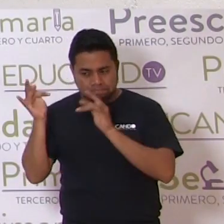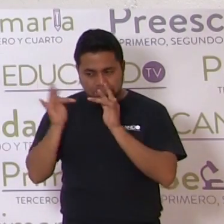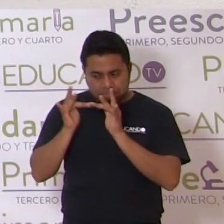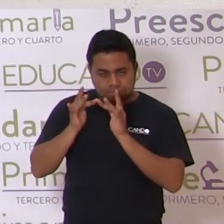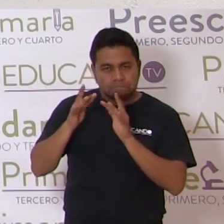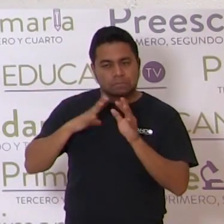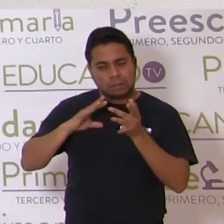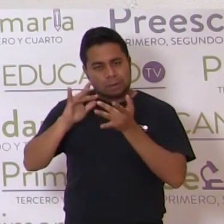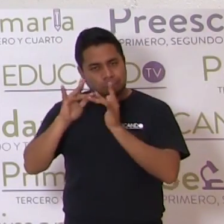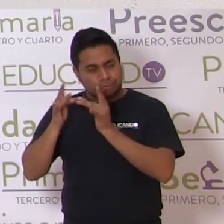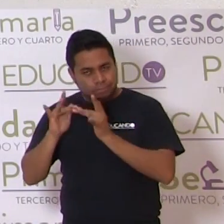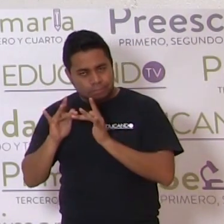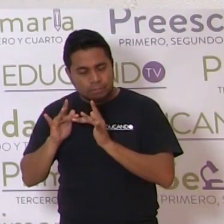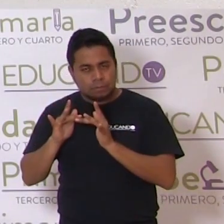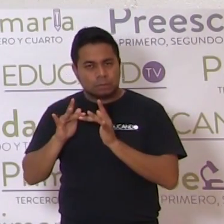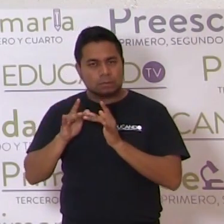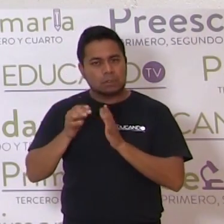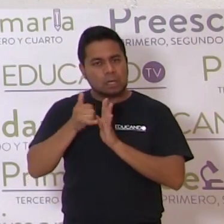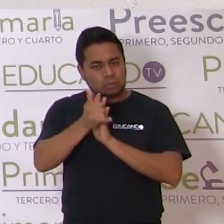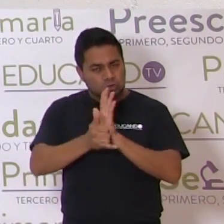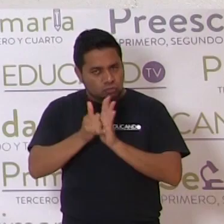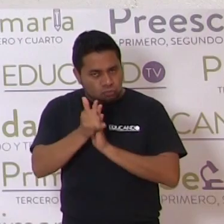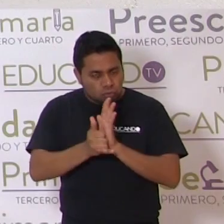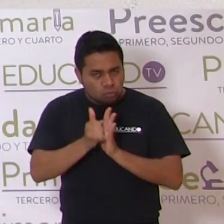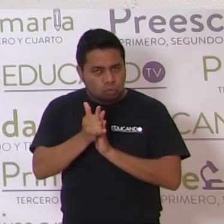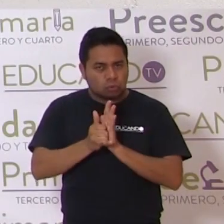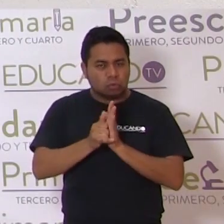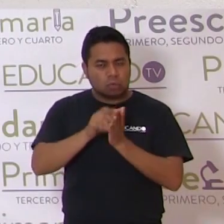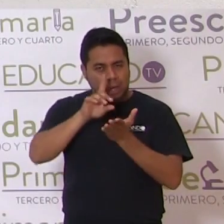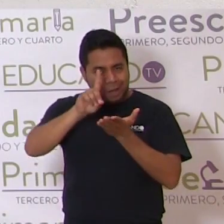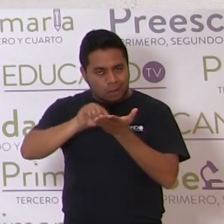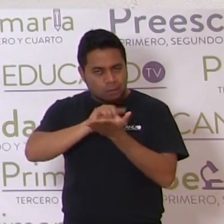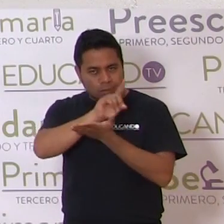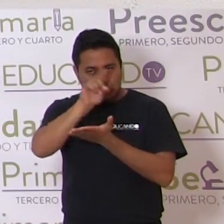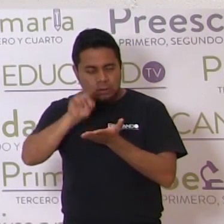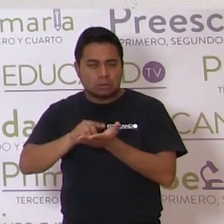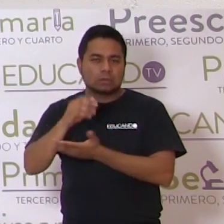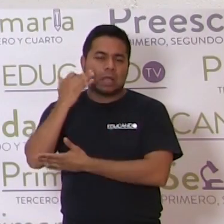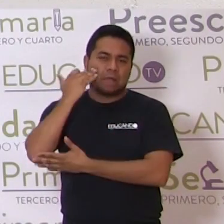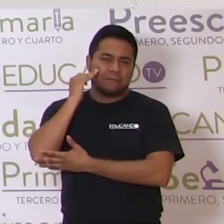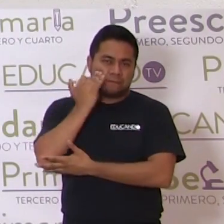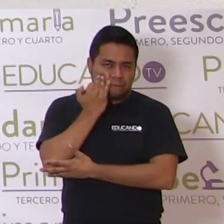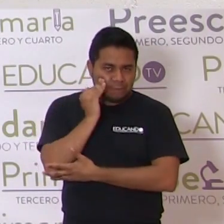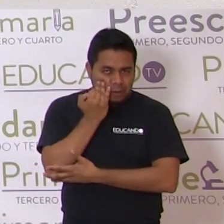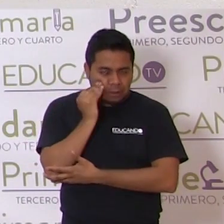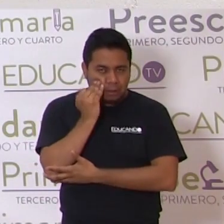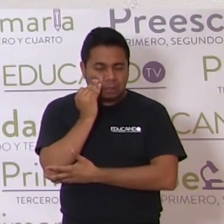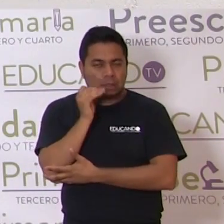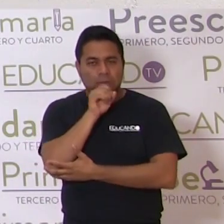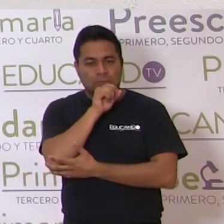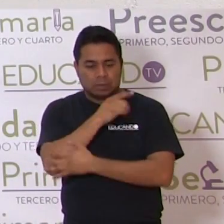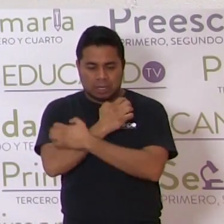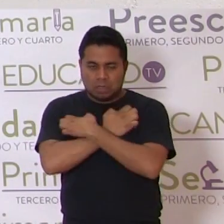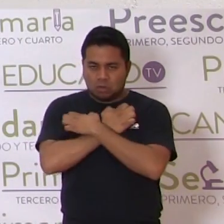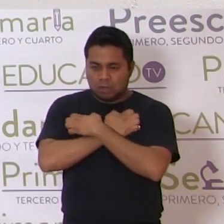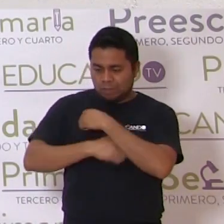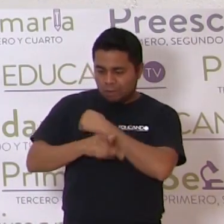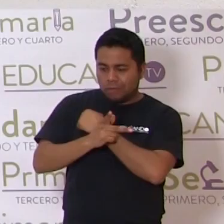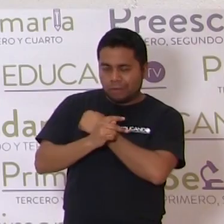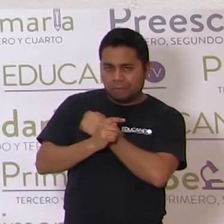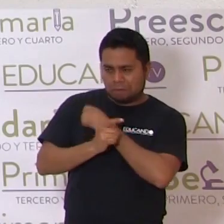en las redes sociales de YouTube, de Twitter, de Facebook, en la plataforma de Educando